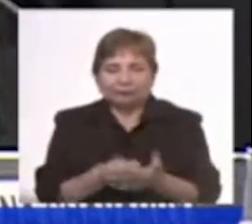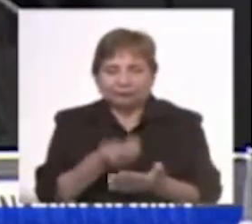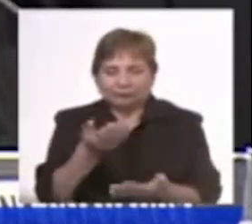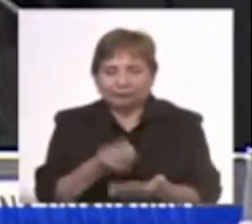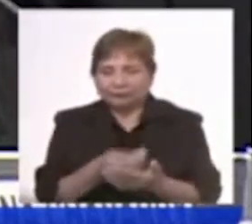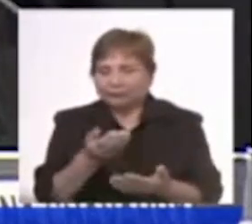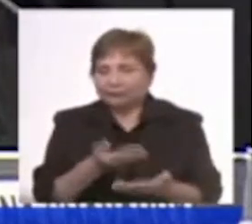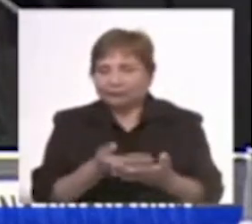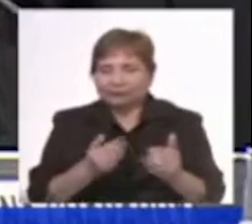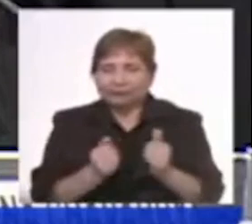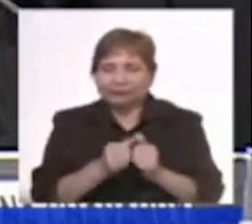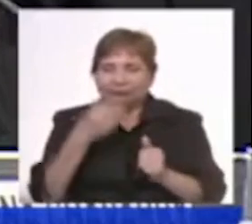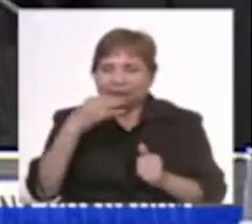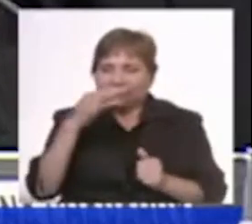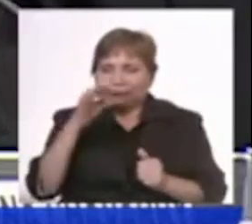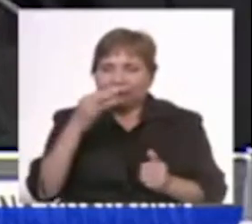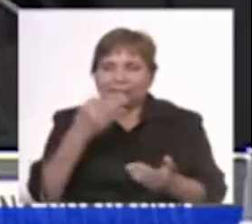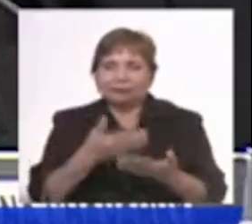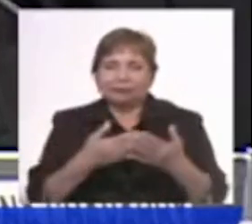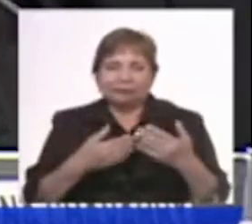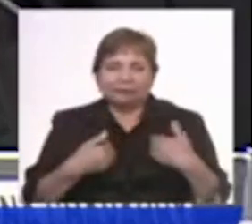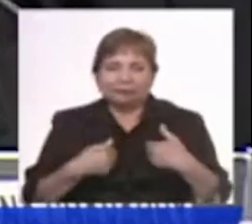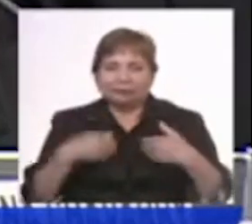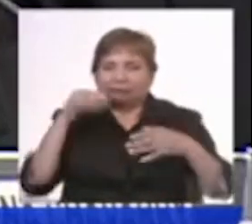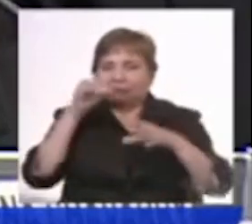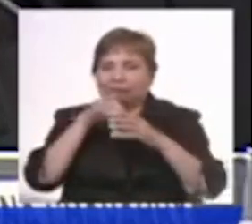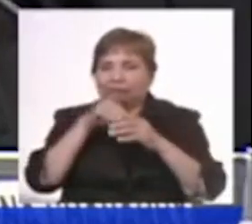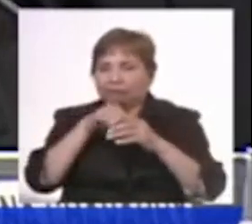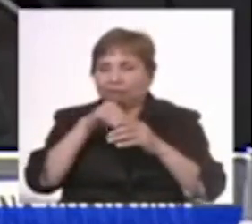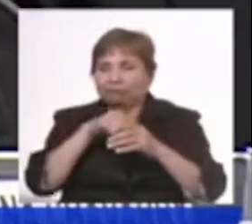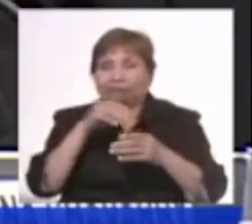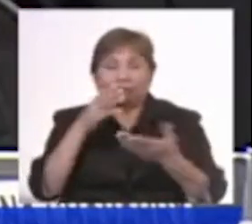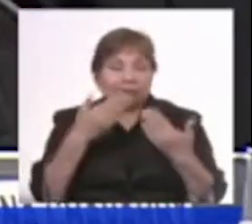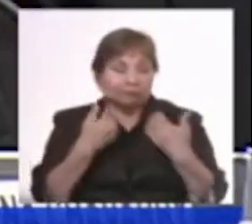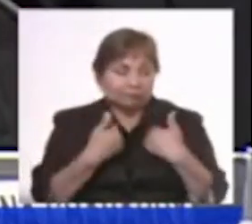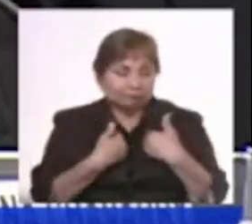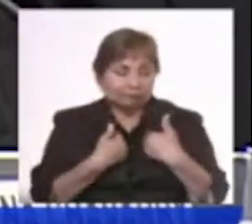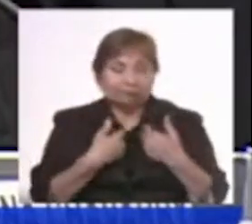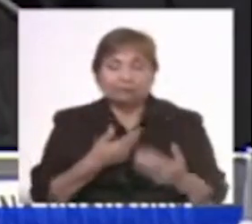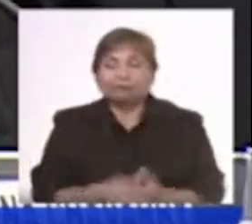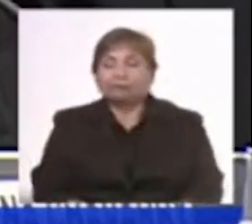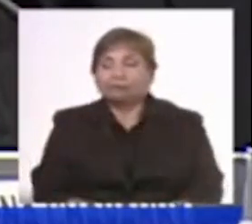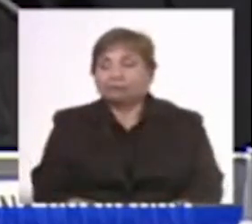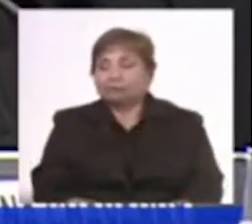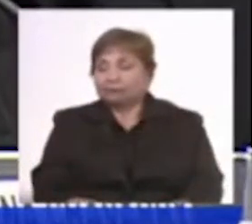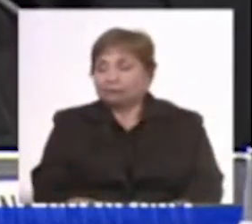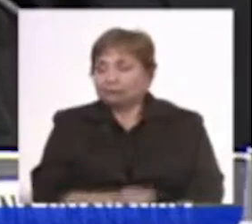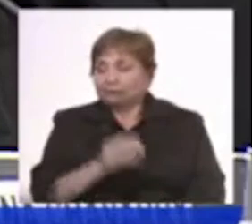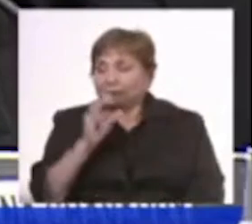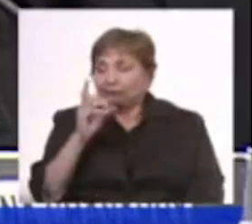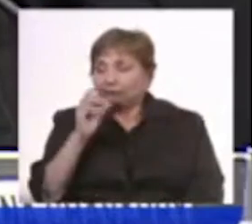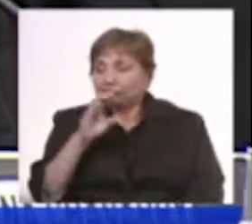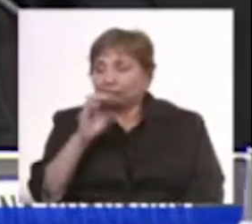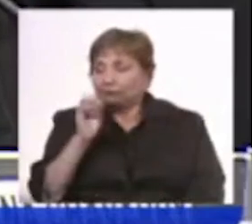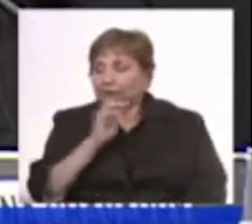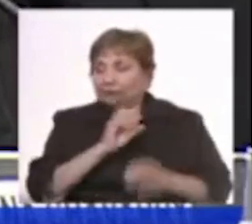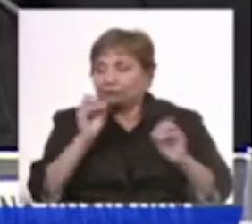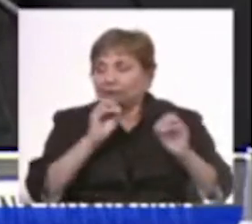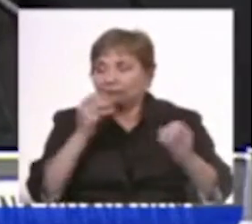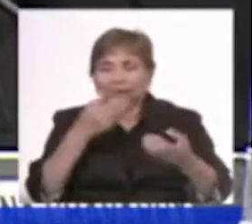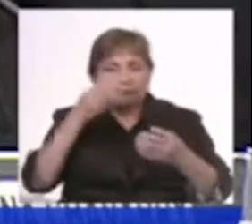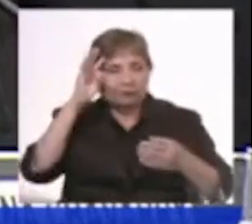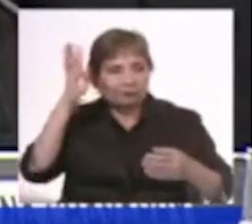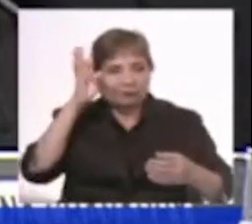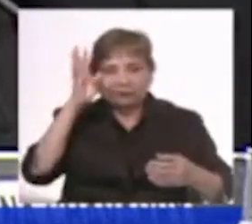de abastecimiento, siempre ingresamos a la bolsa que tiene el OCE, porque ahí está, o sea, no hay nada que